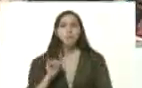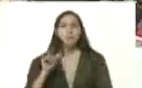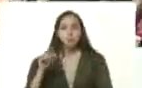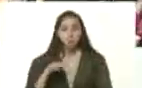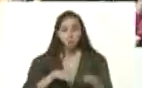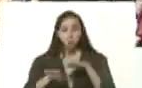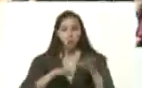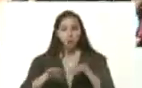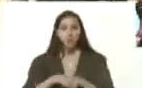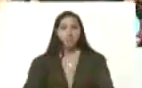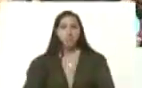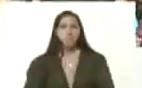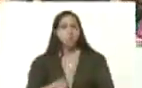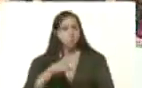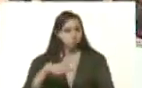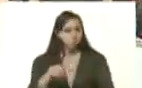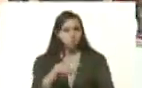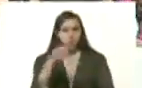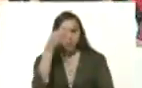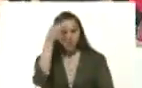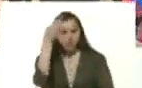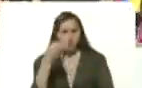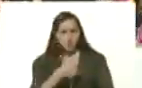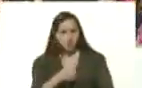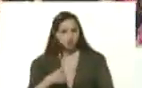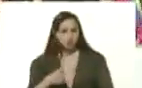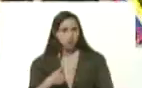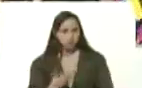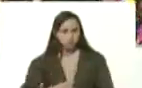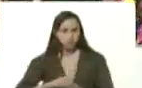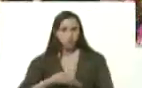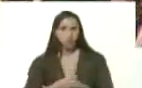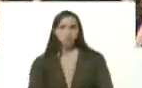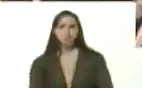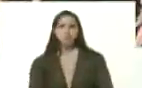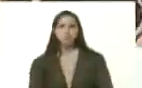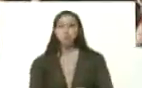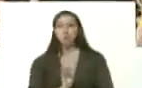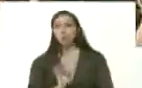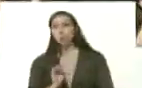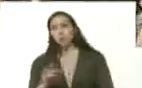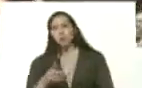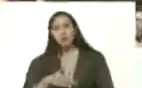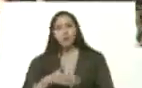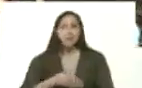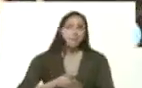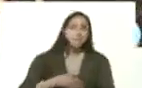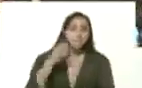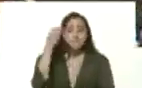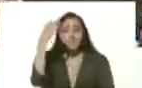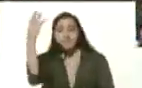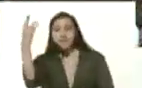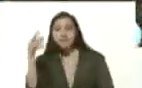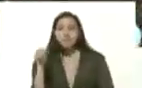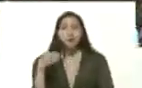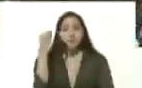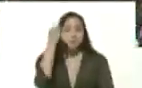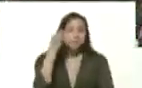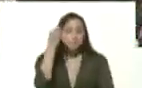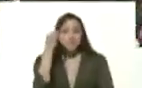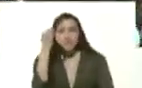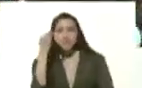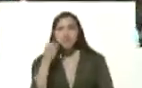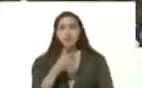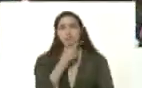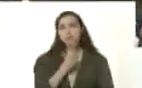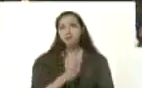creer, que crea. El que piense que la va a tener fácil, que la tenga fácil. Que lo piense. Pero